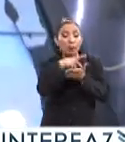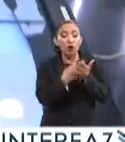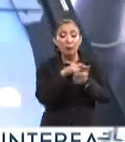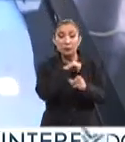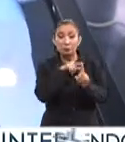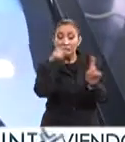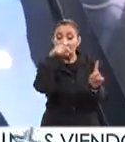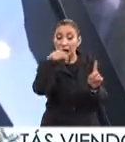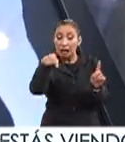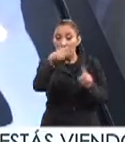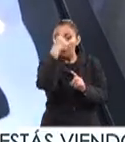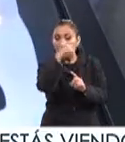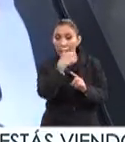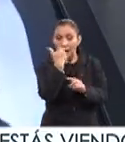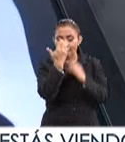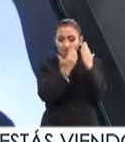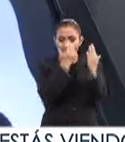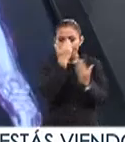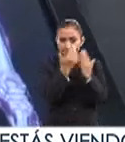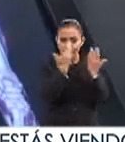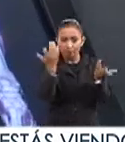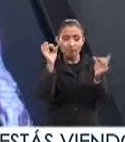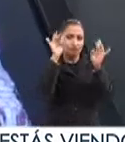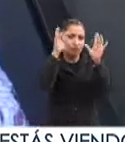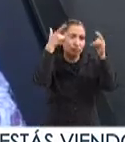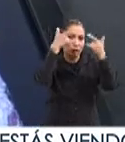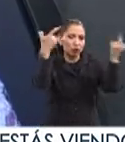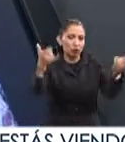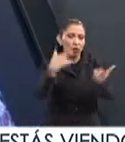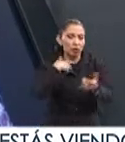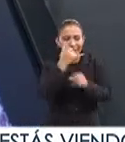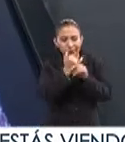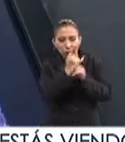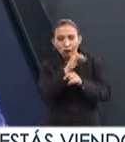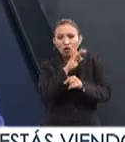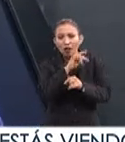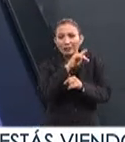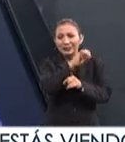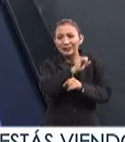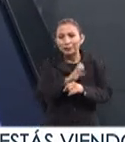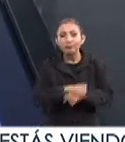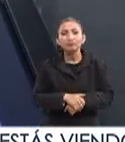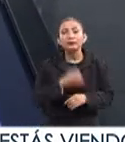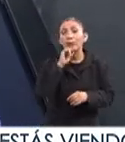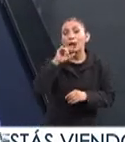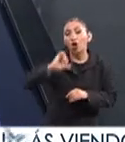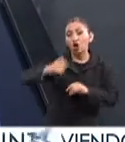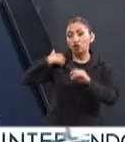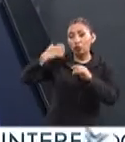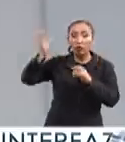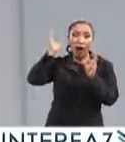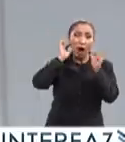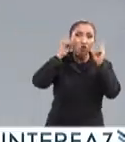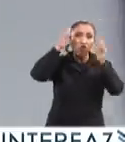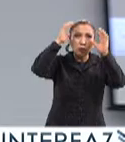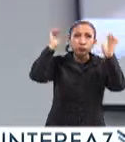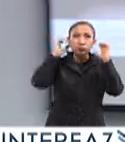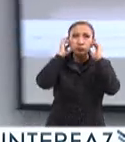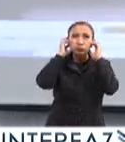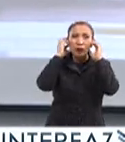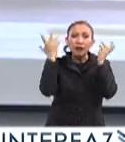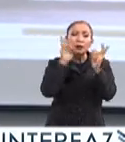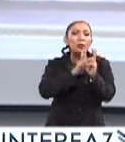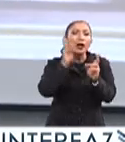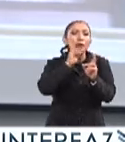programas específicos para su carrera en hechos de tipo forense. A este espacio se suma una cabina de audio en la que se